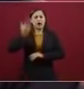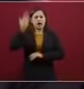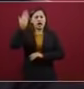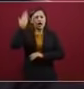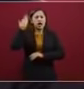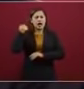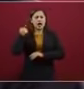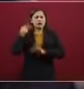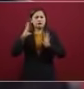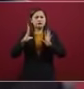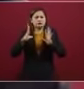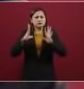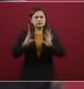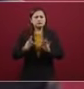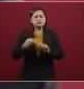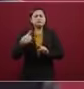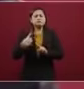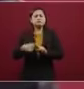del pueblo.